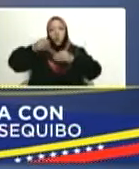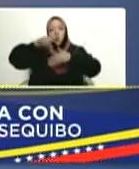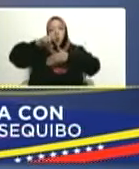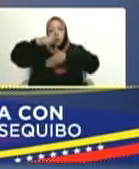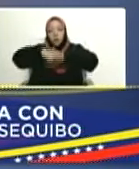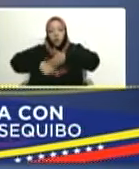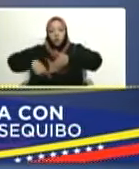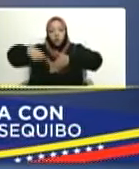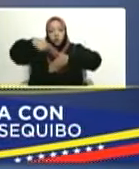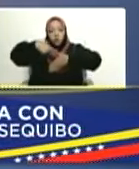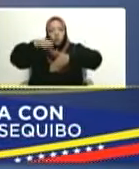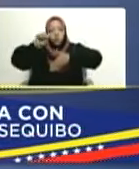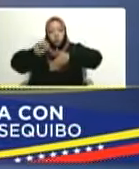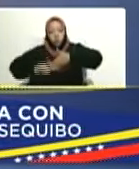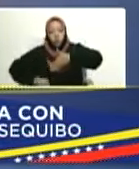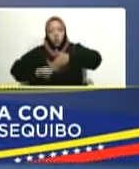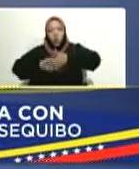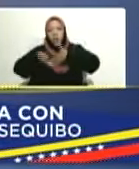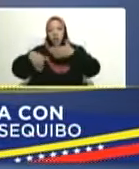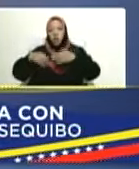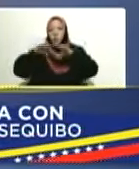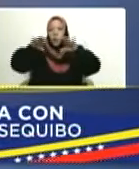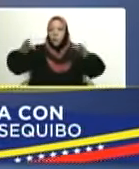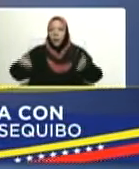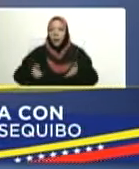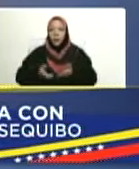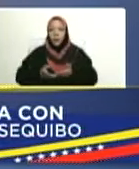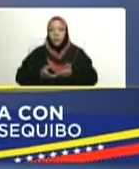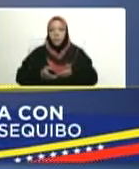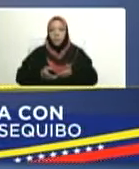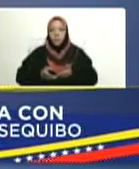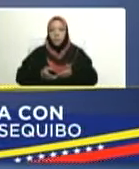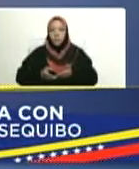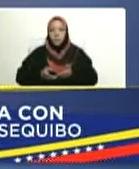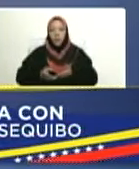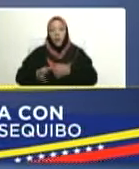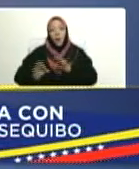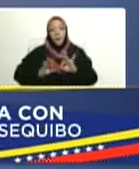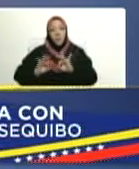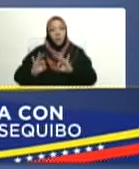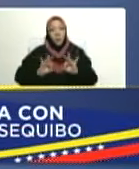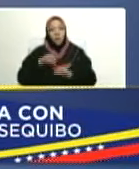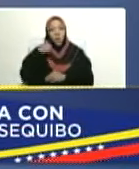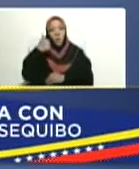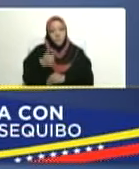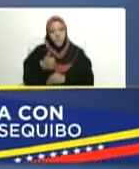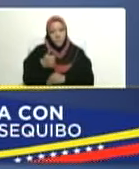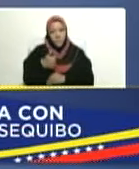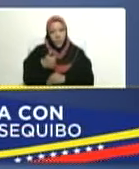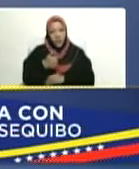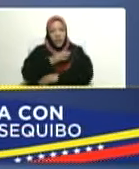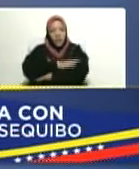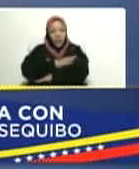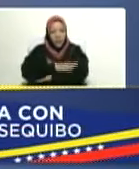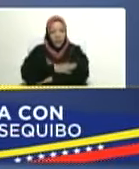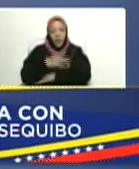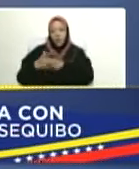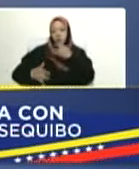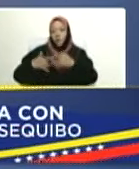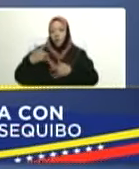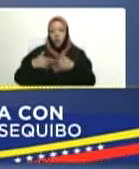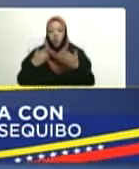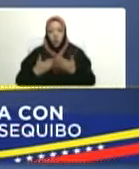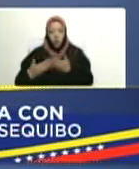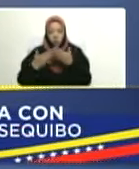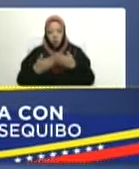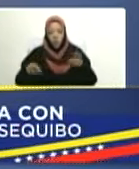global. Así que, bueno, preparémonos bien, trabajemos.